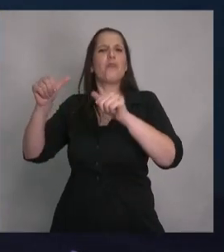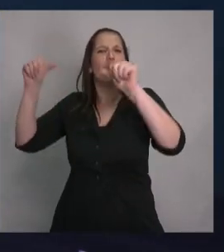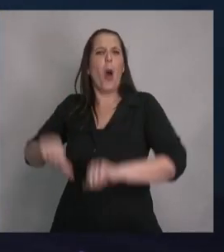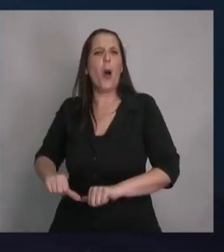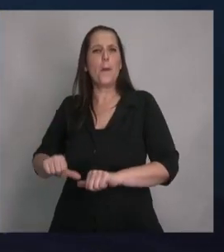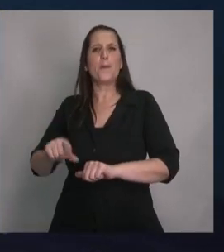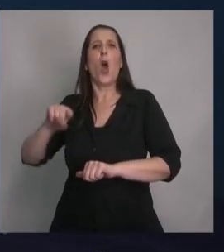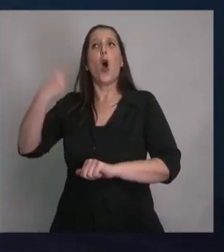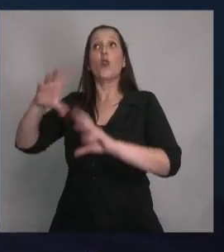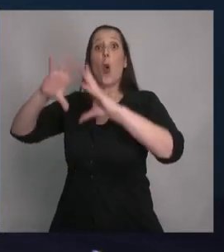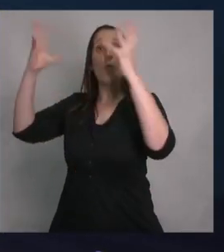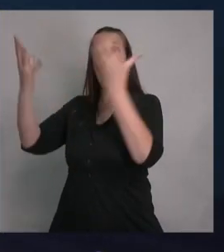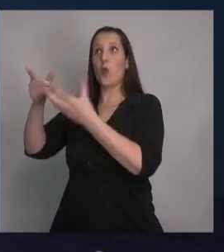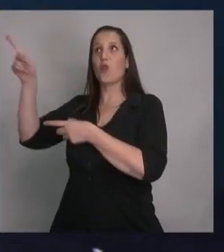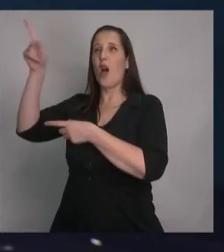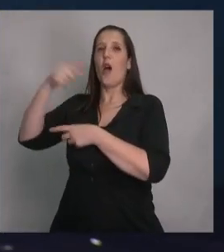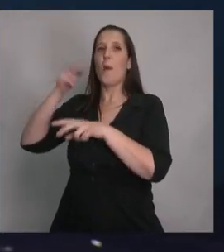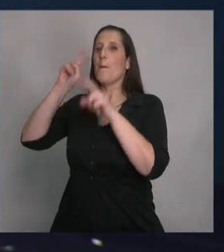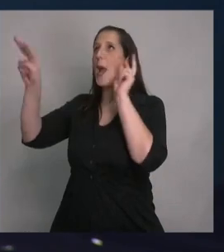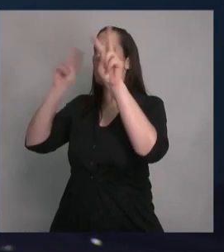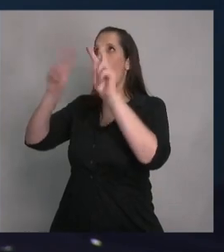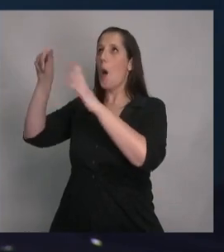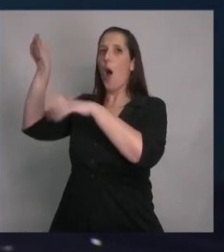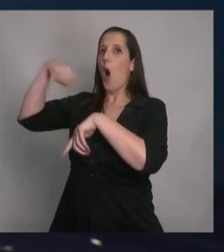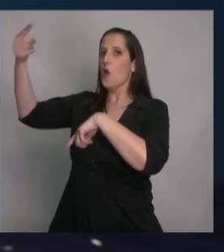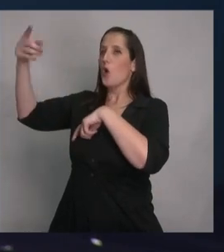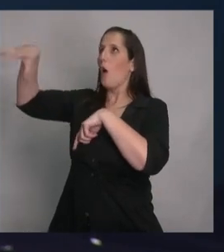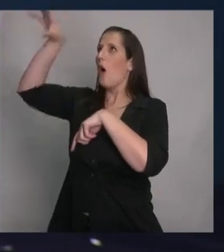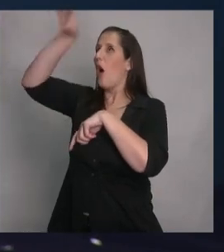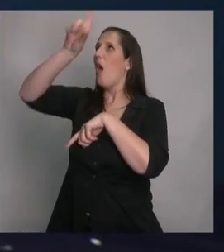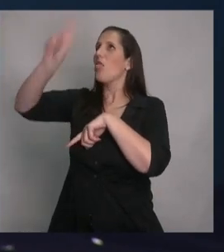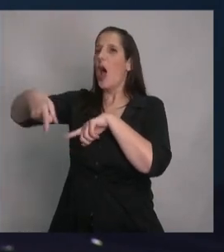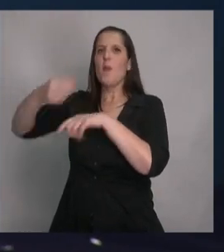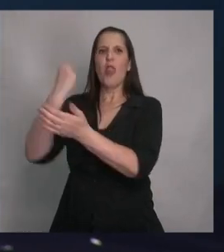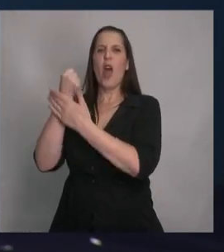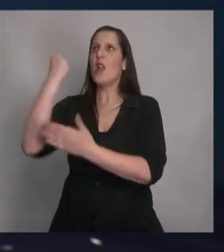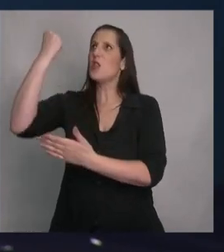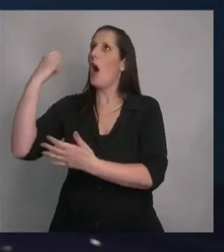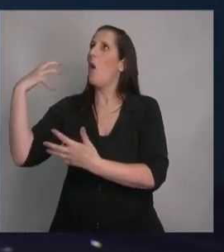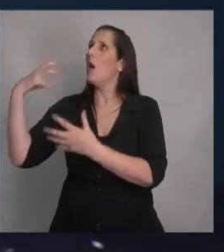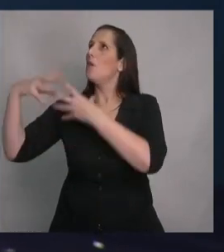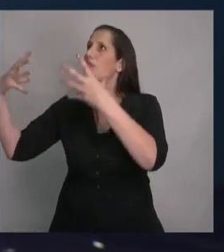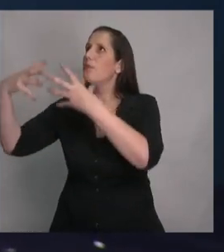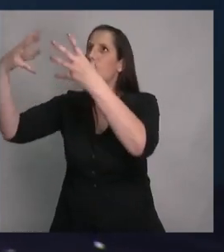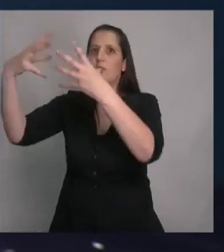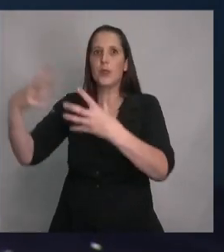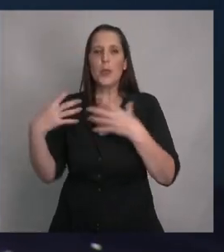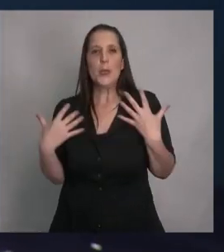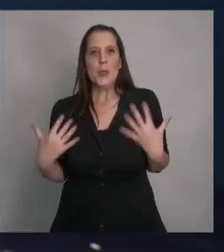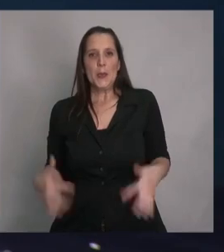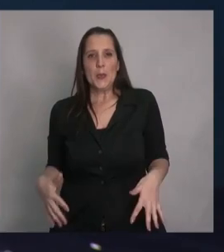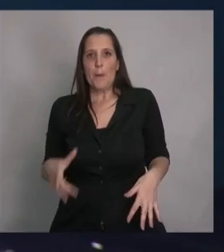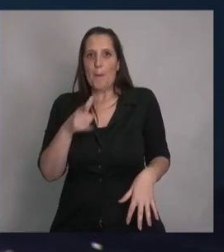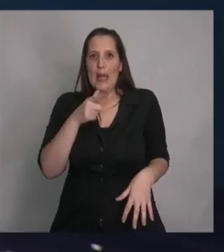partes del mundo de las extremas derechas, el panorama no es negro, no es oscuro, más bien,